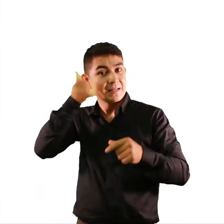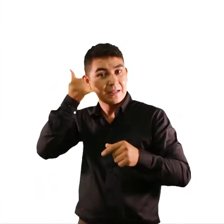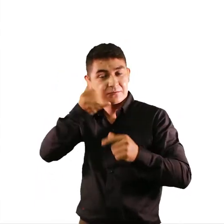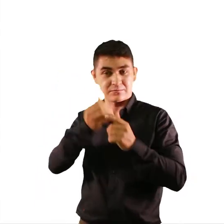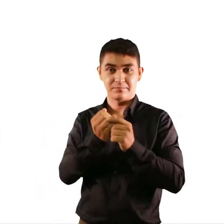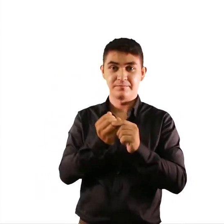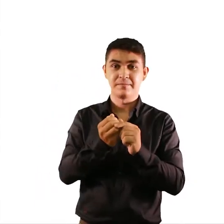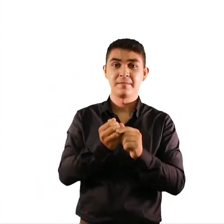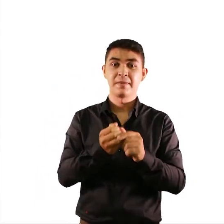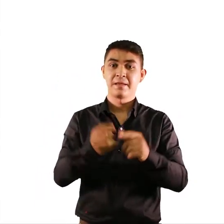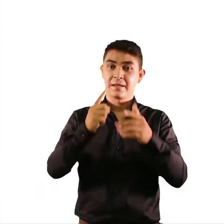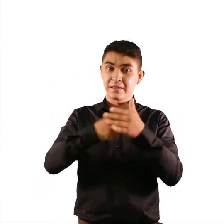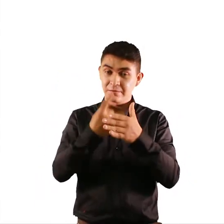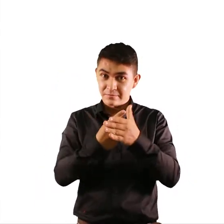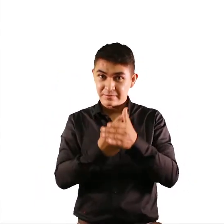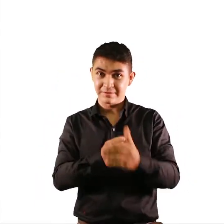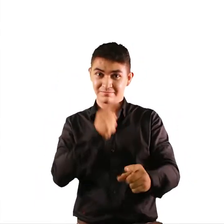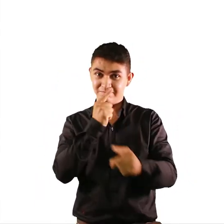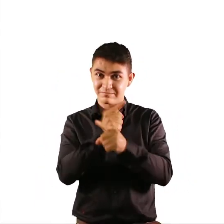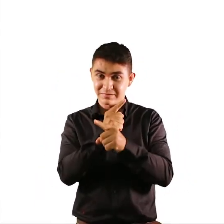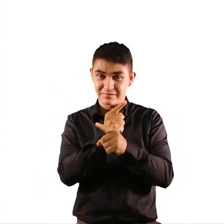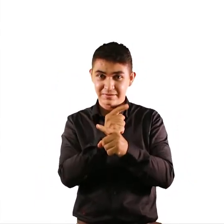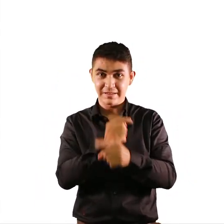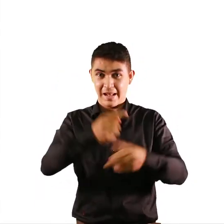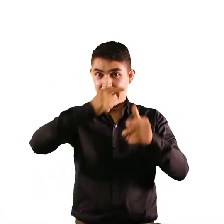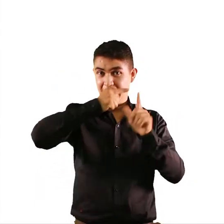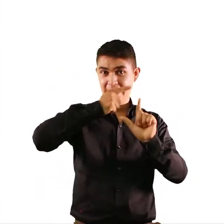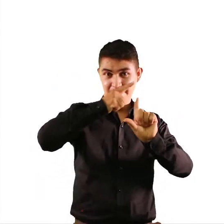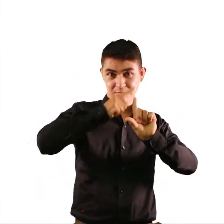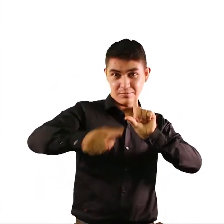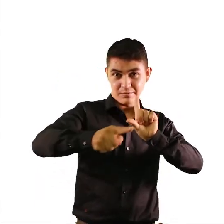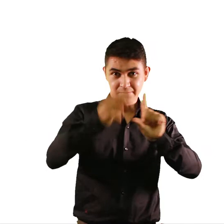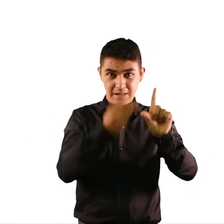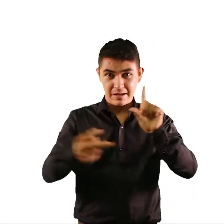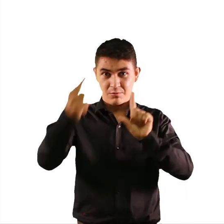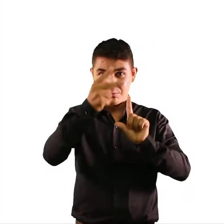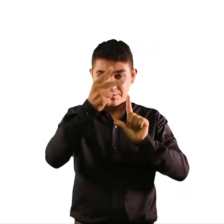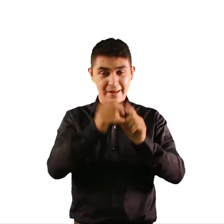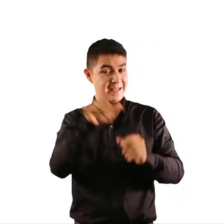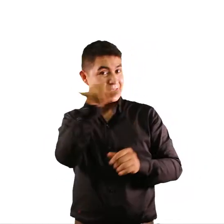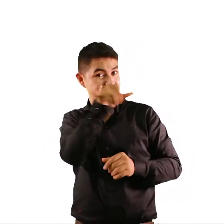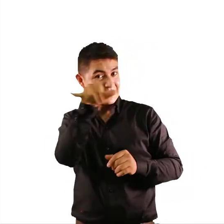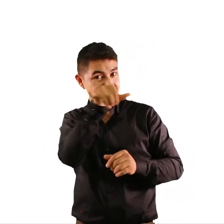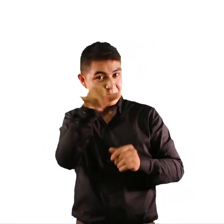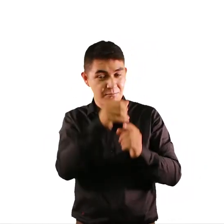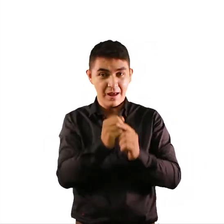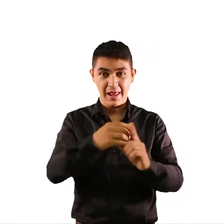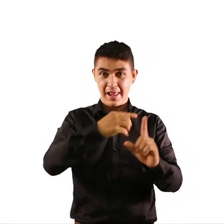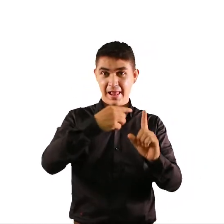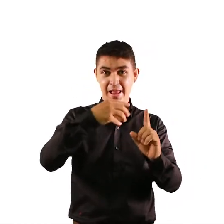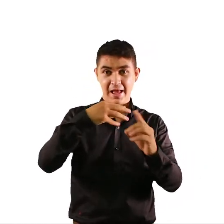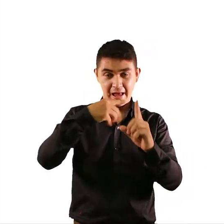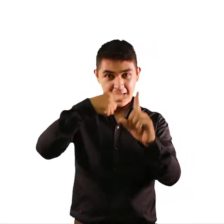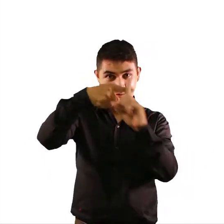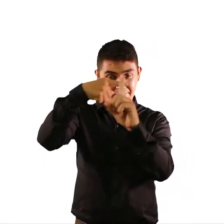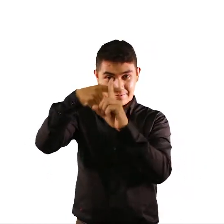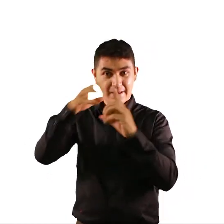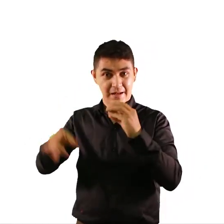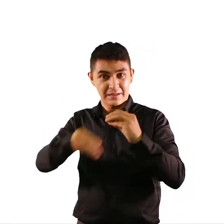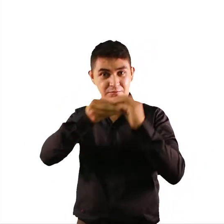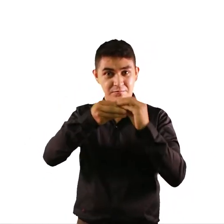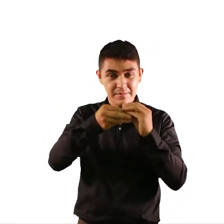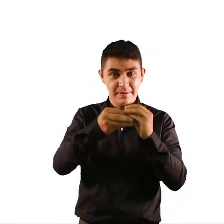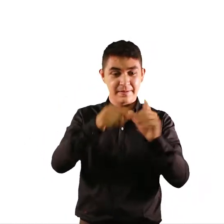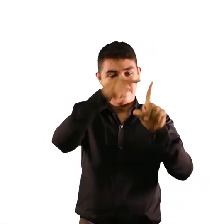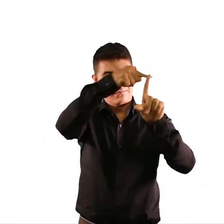Corroborando entonces que la hipotenusa al cuadrado es igual a la suma de los cuadrados de los